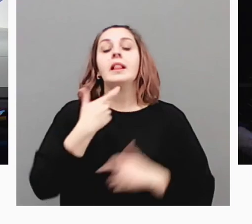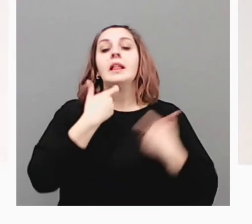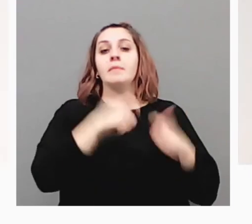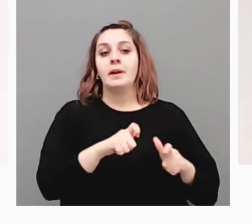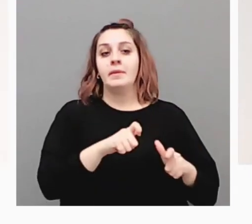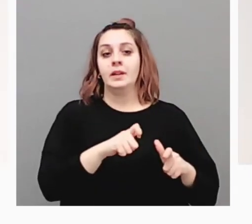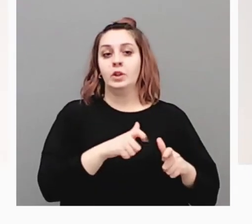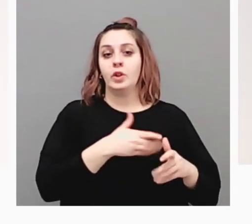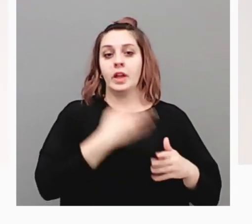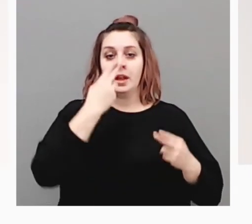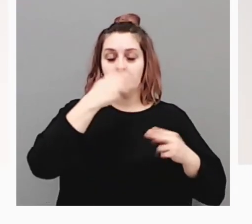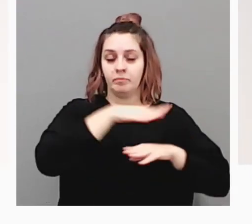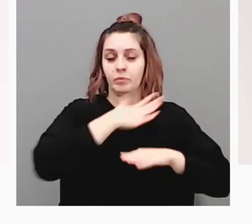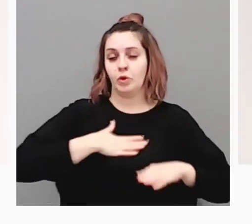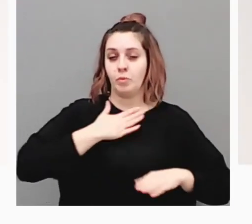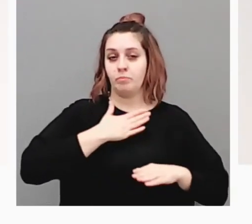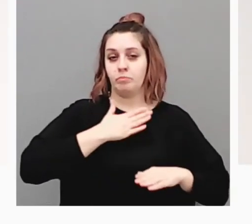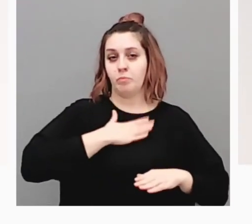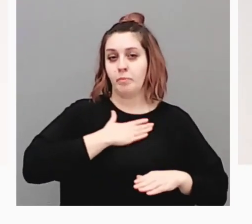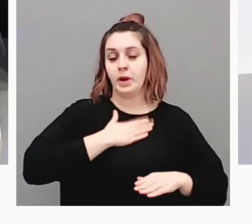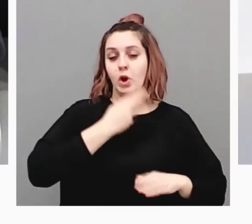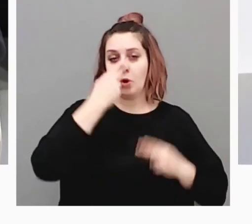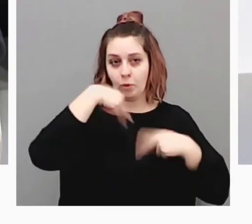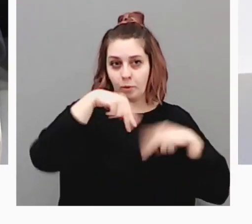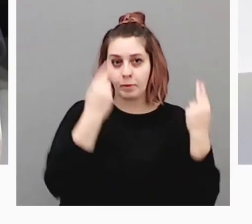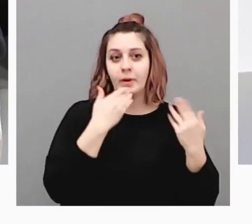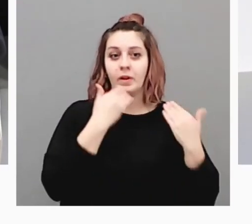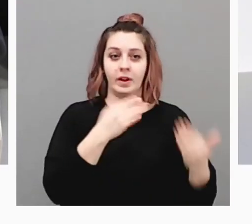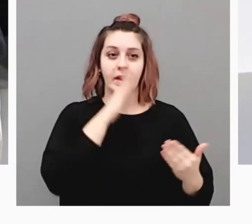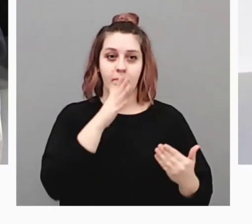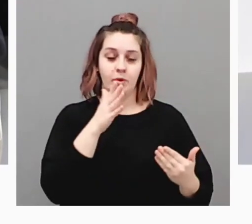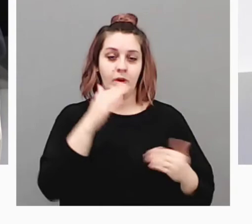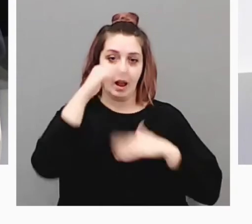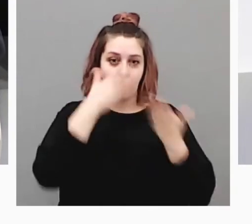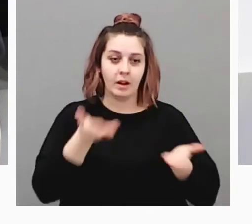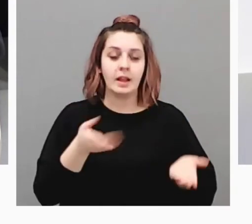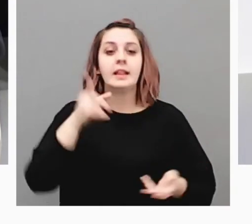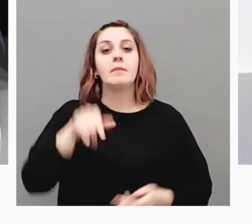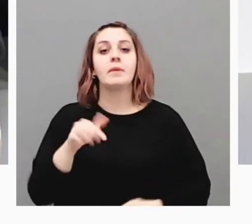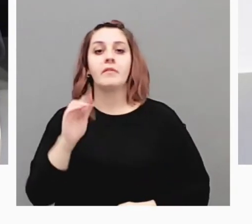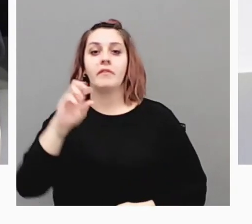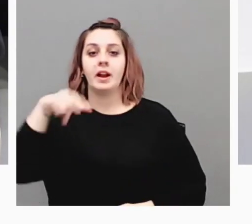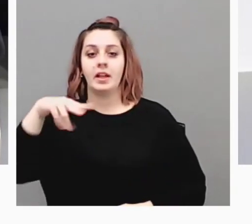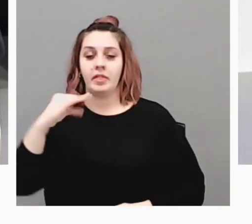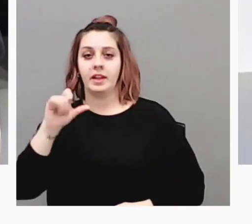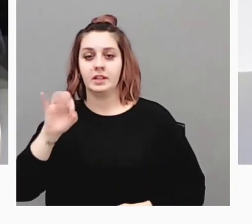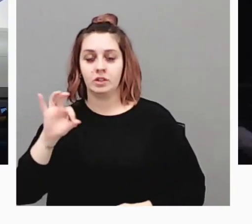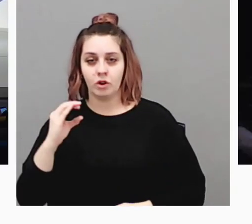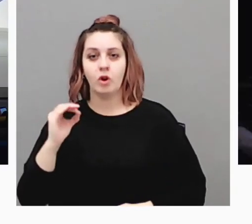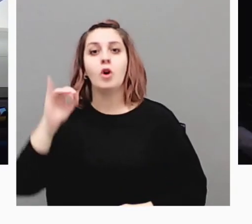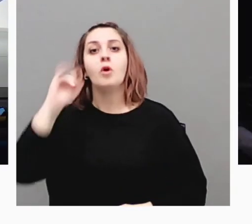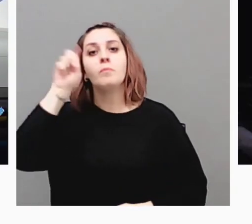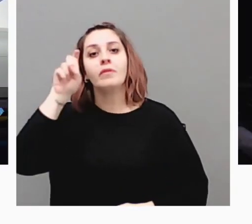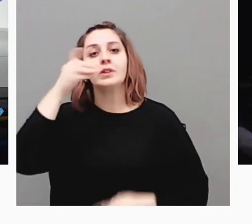Huelva. Gracias por estar con nosotros y por acogernos aquí en su casa. Y muchas gracias a Francisco José Rodríguez Marín, profesor titular de Historia del